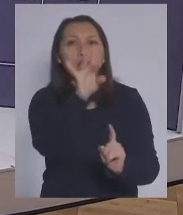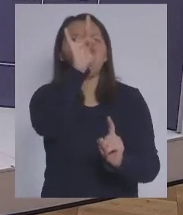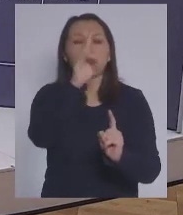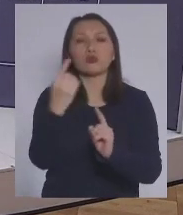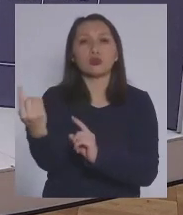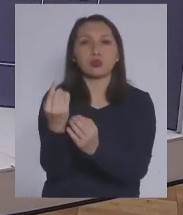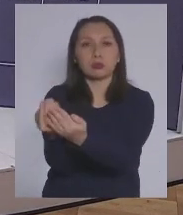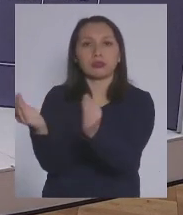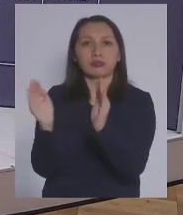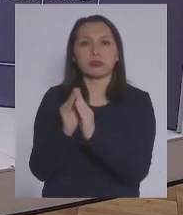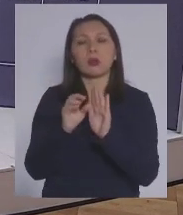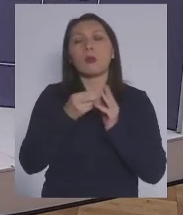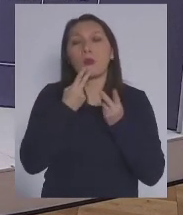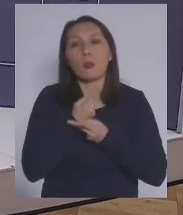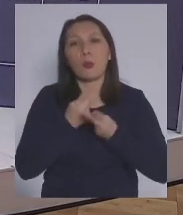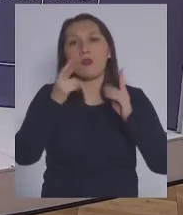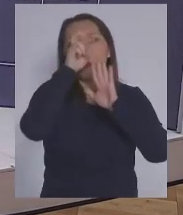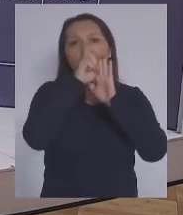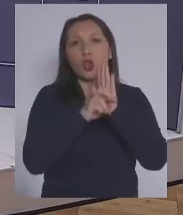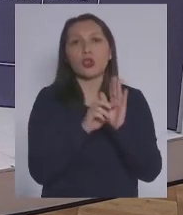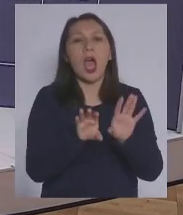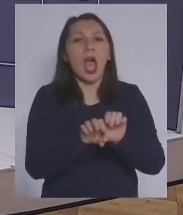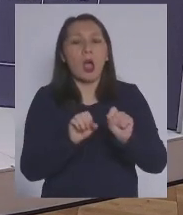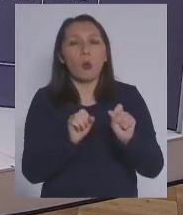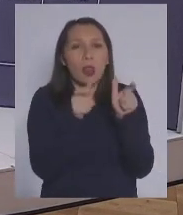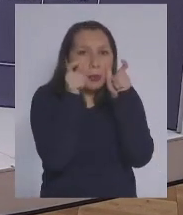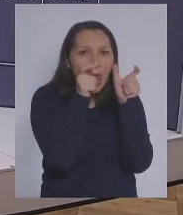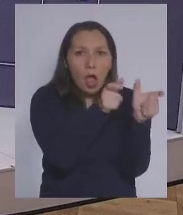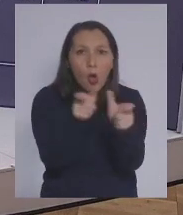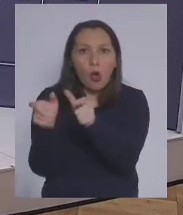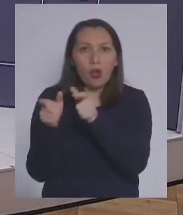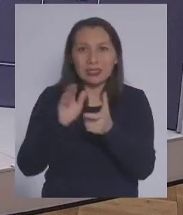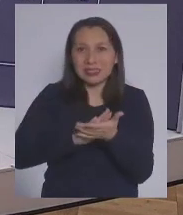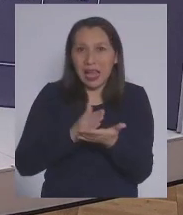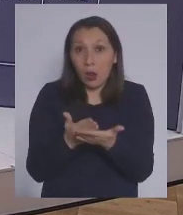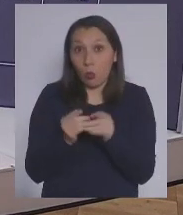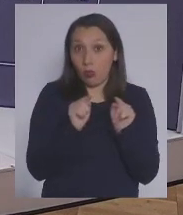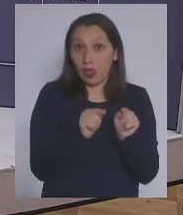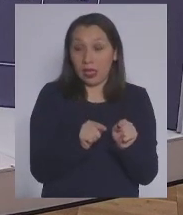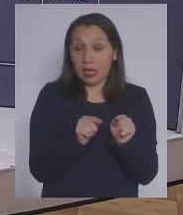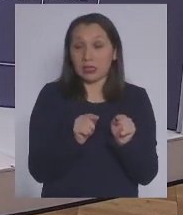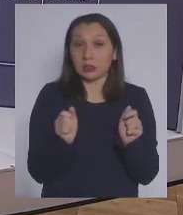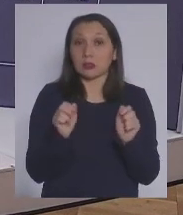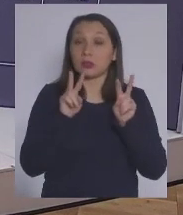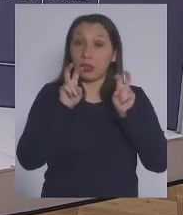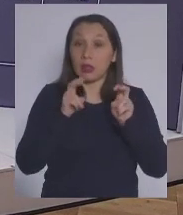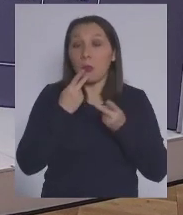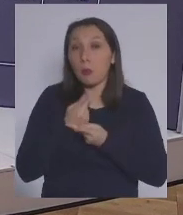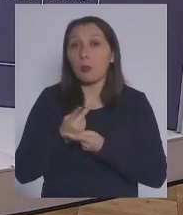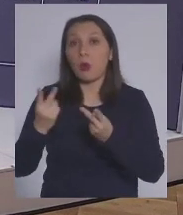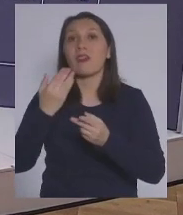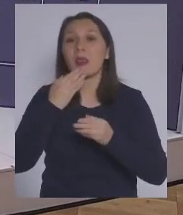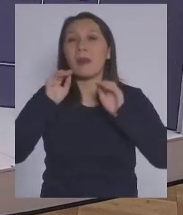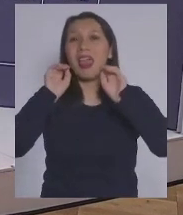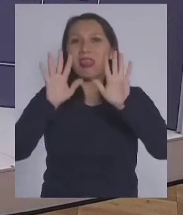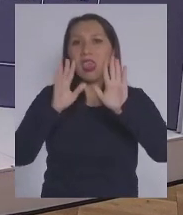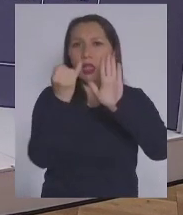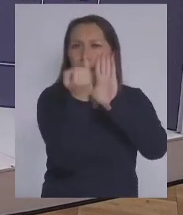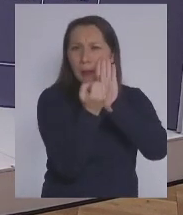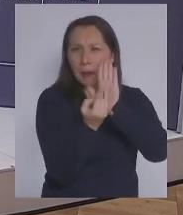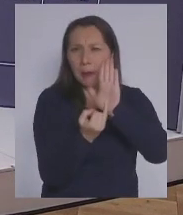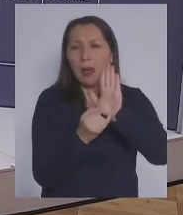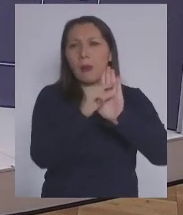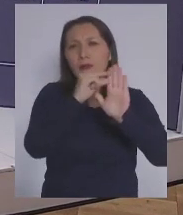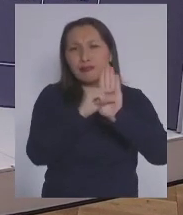publicó el protocolo de coordinación para la vigilancia epidemiológica junto con éste se publicaron también 10 indicadores con los